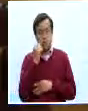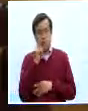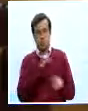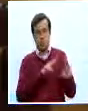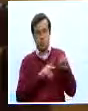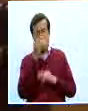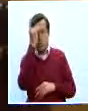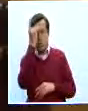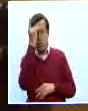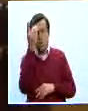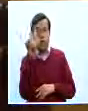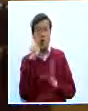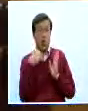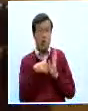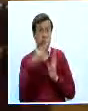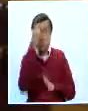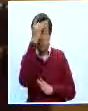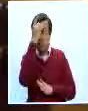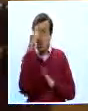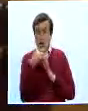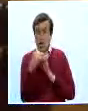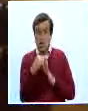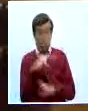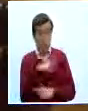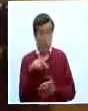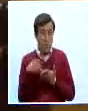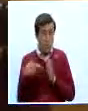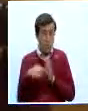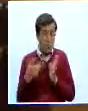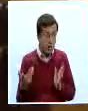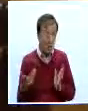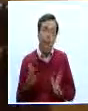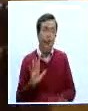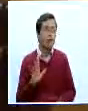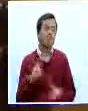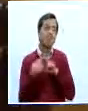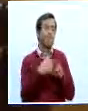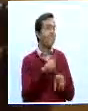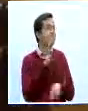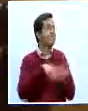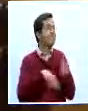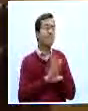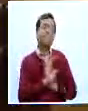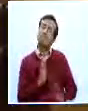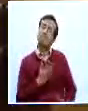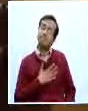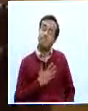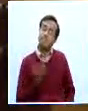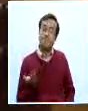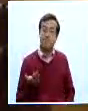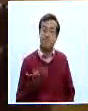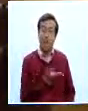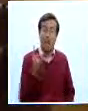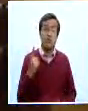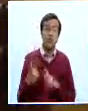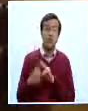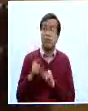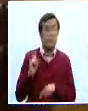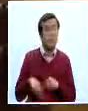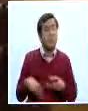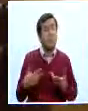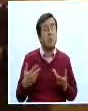usualmente las deudas que mantienen con el servicio de rentas internas son altamente castigadas en las centrales de riesgo es decir se les hace más difícil poder conseguir algún tipo de